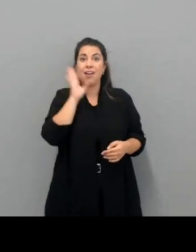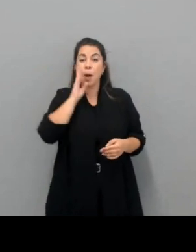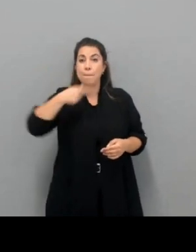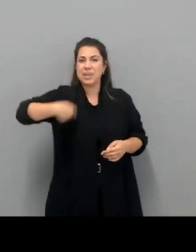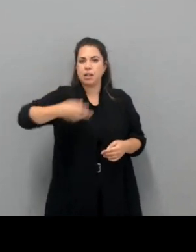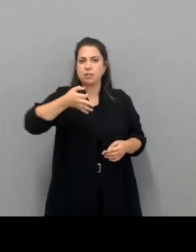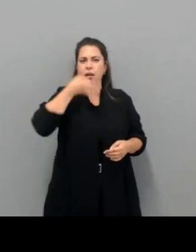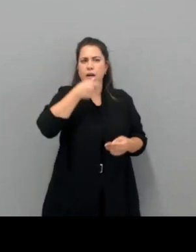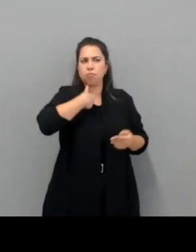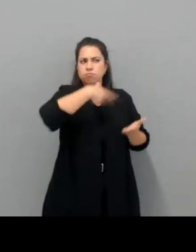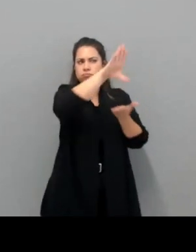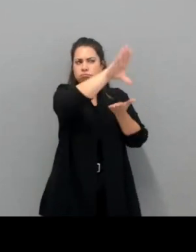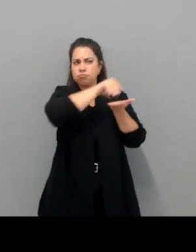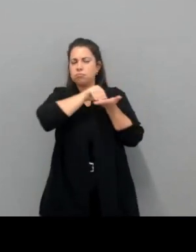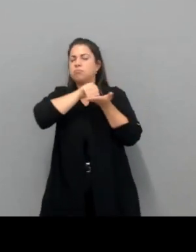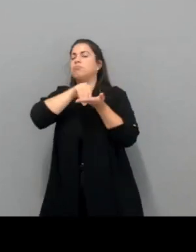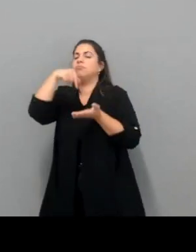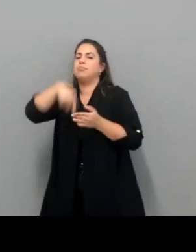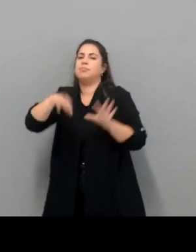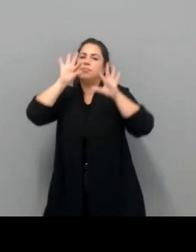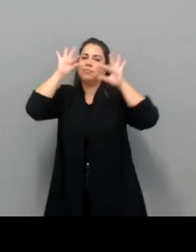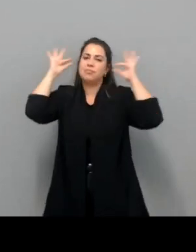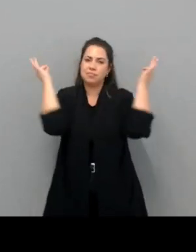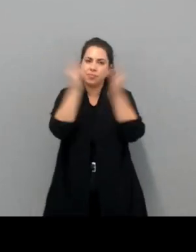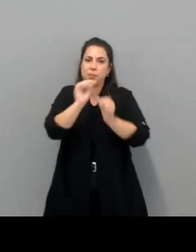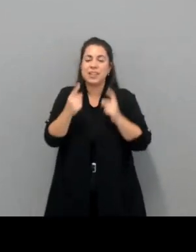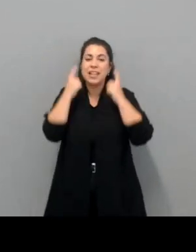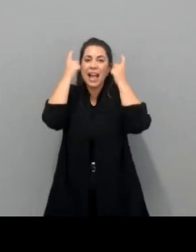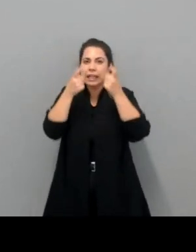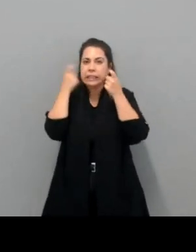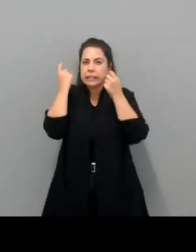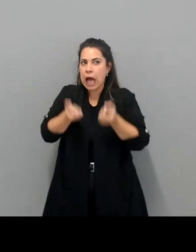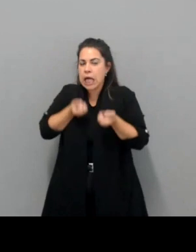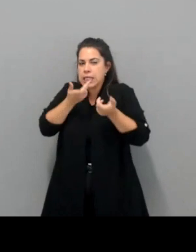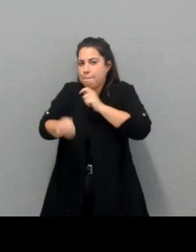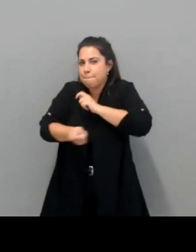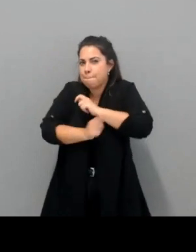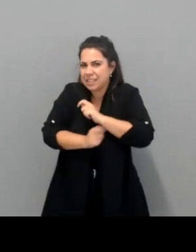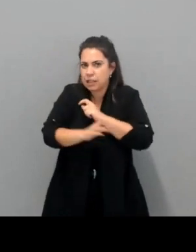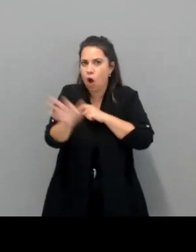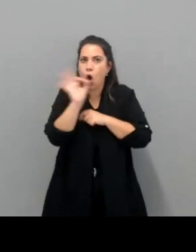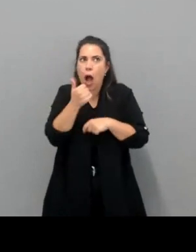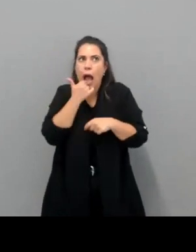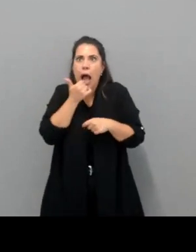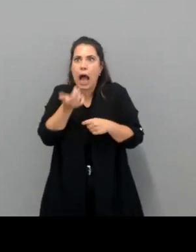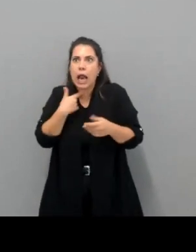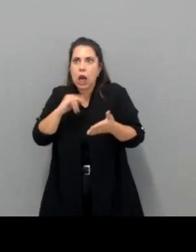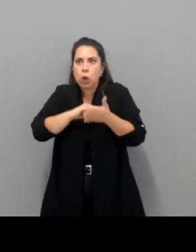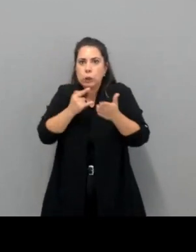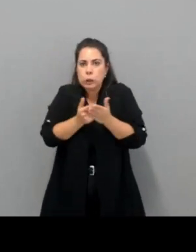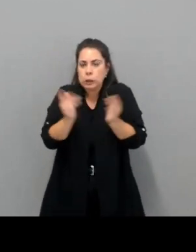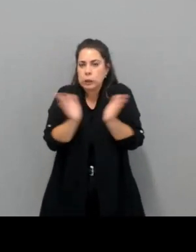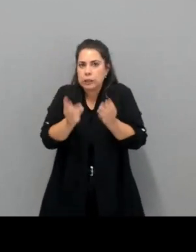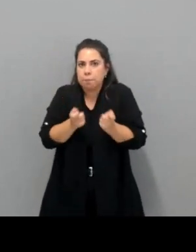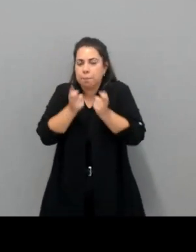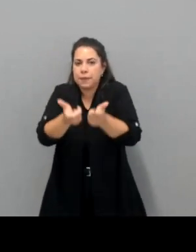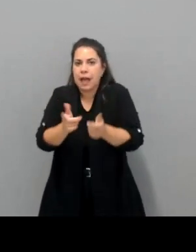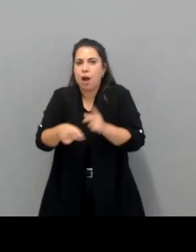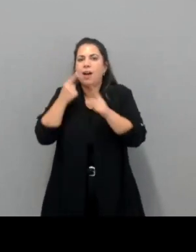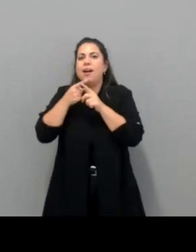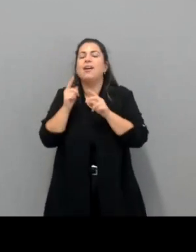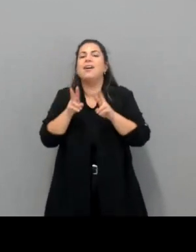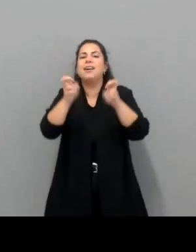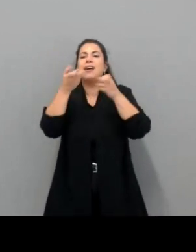seminario, vamos a tratar de aportar pistas o por lo menos alguna luz sobre las ayudas